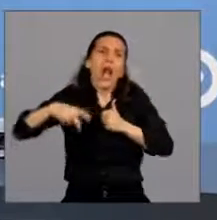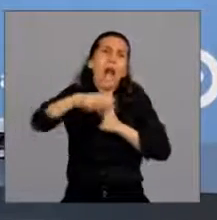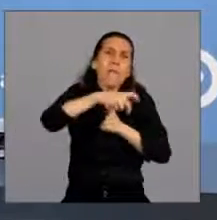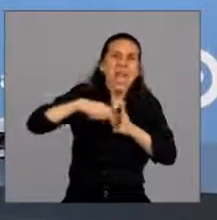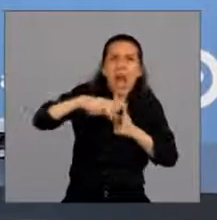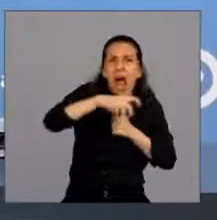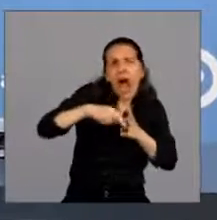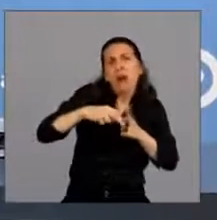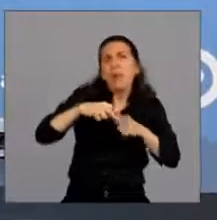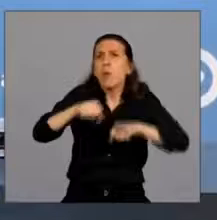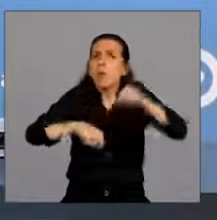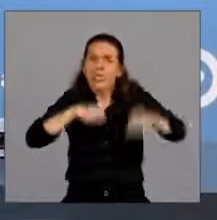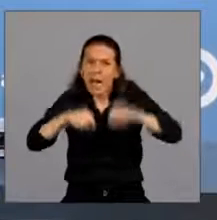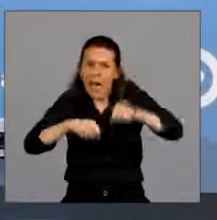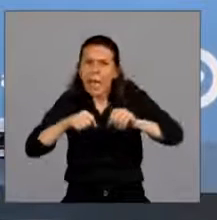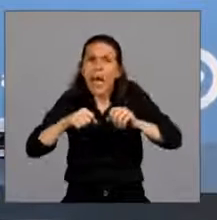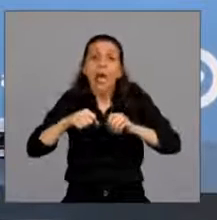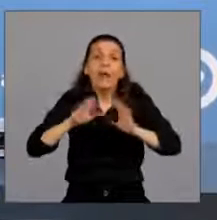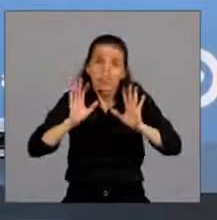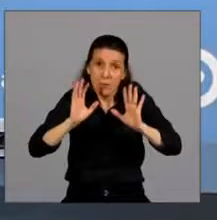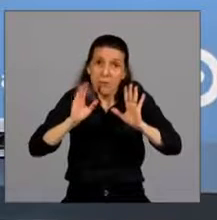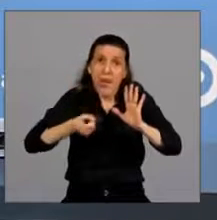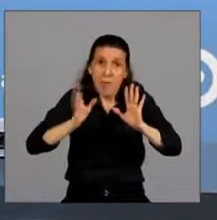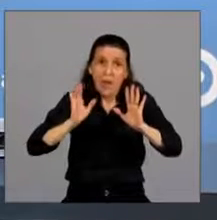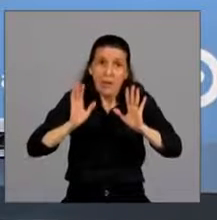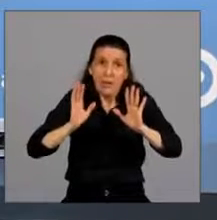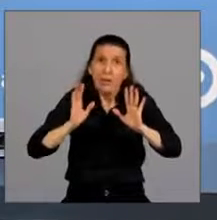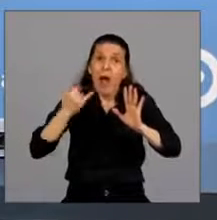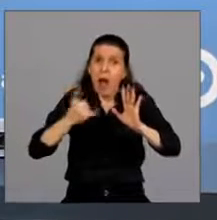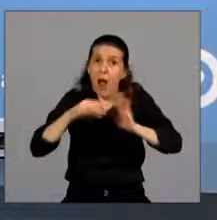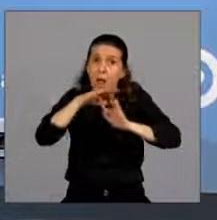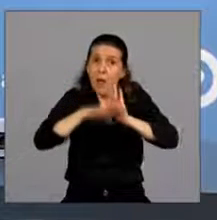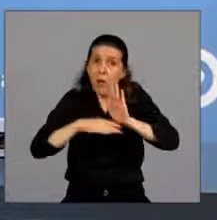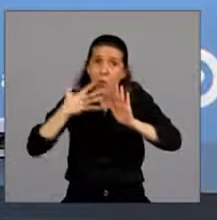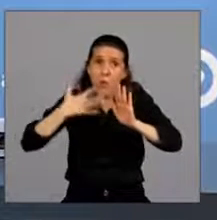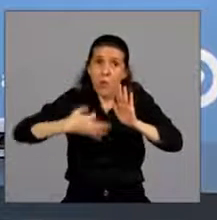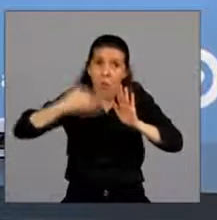a andar en bicicleta, también con protocolos,